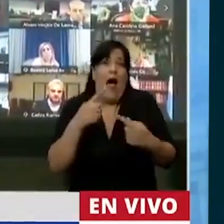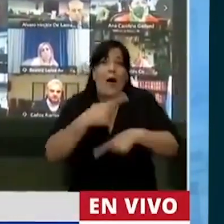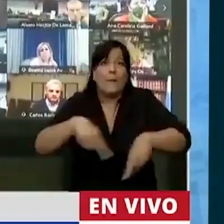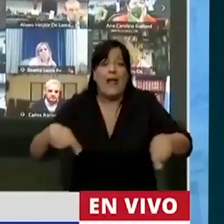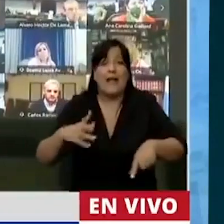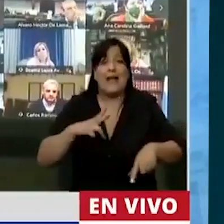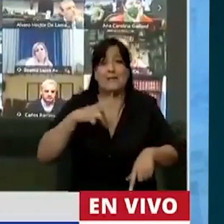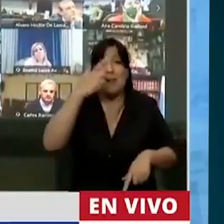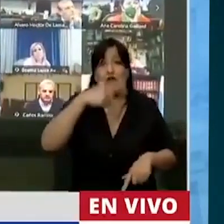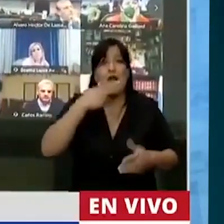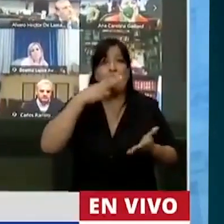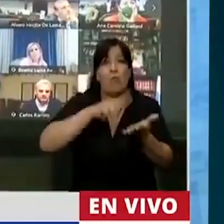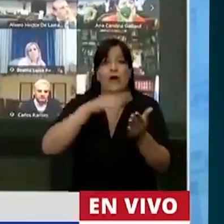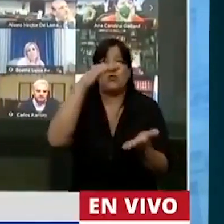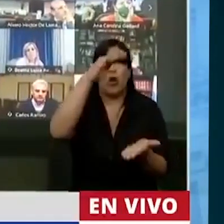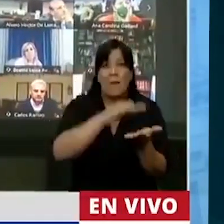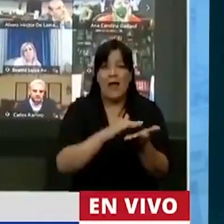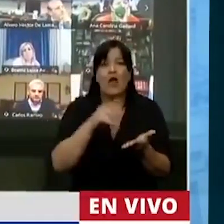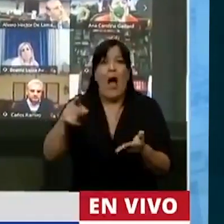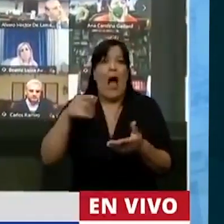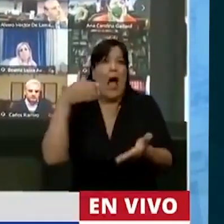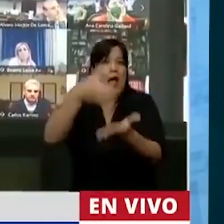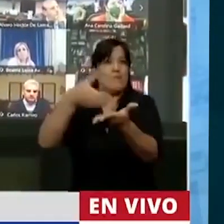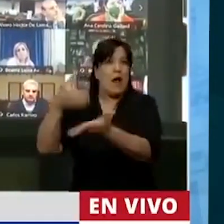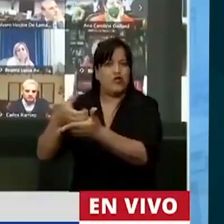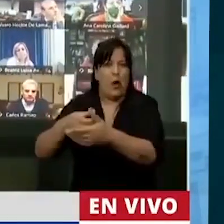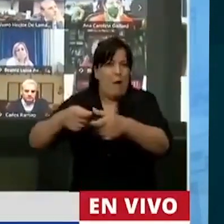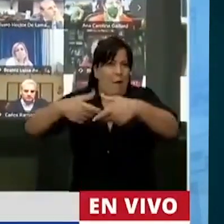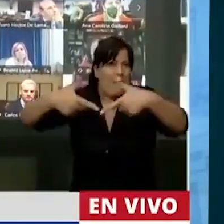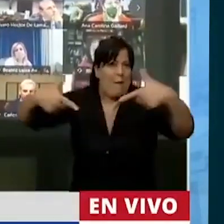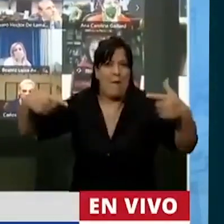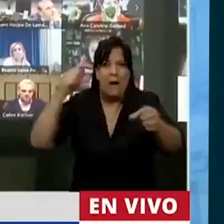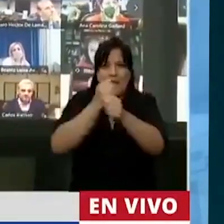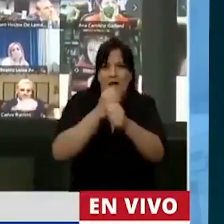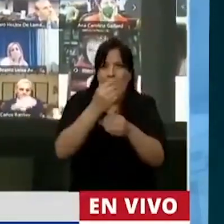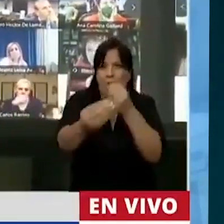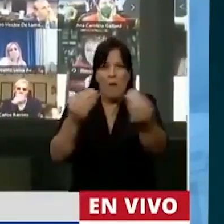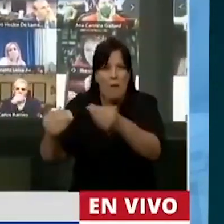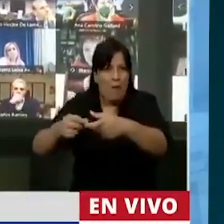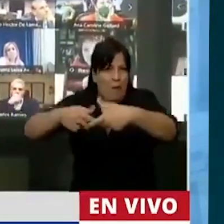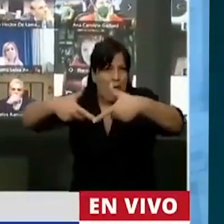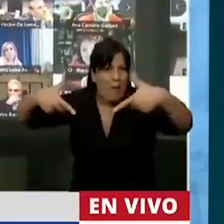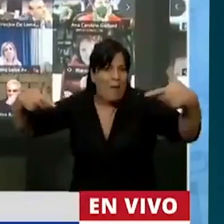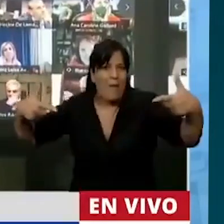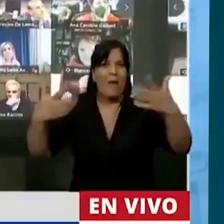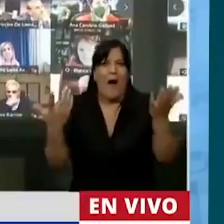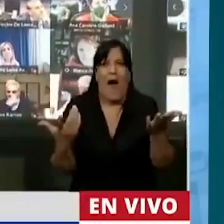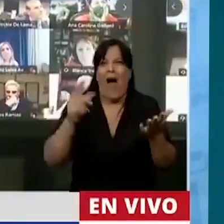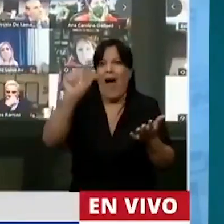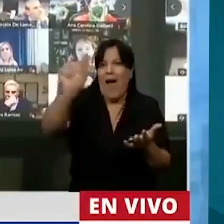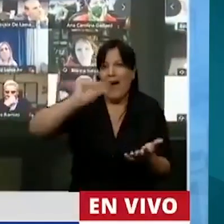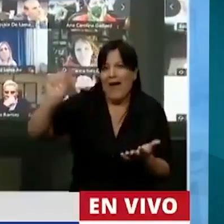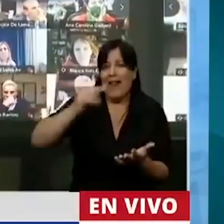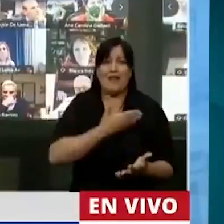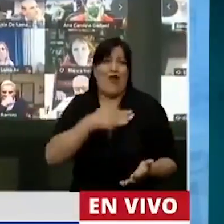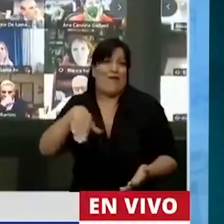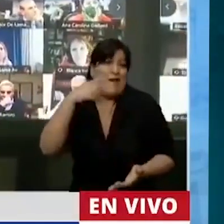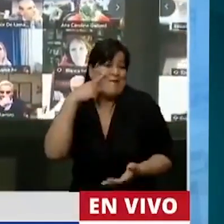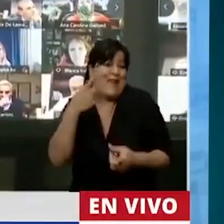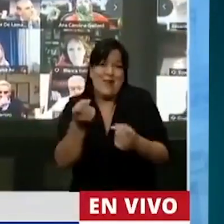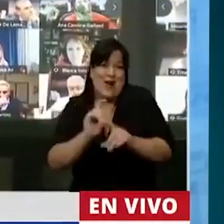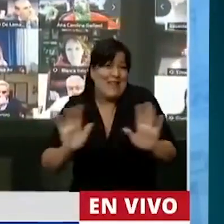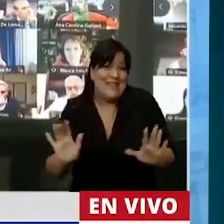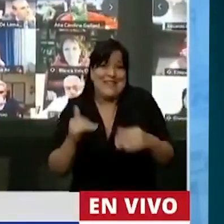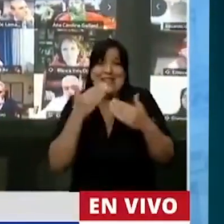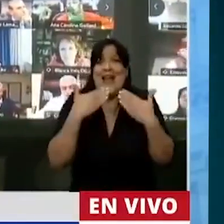bienes personales y la inversión en Argentina voló y se generó trabajo. Y hubo que recurrir a créditos de los organismos multilaterales de